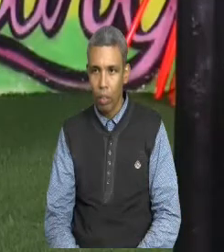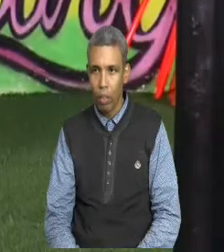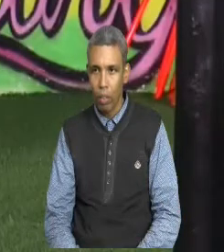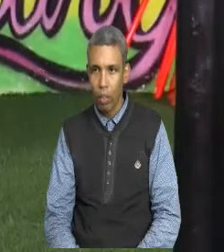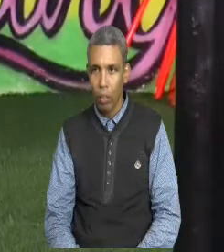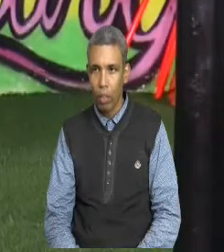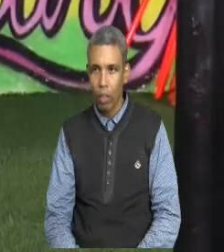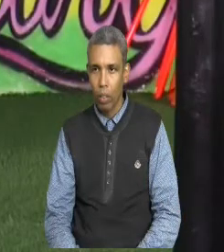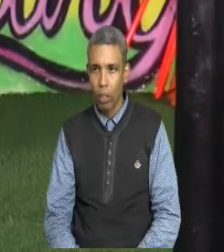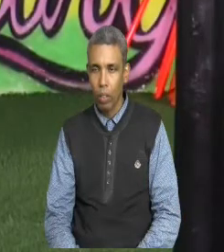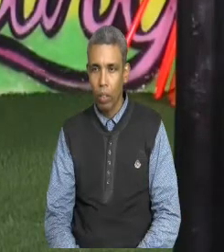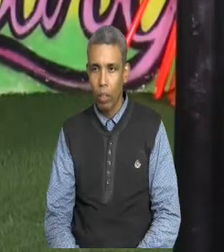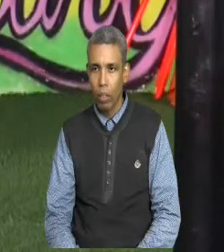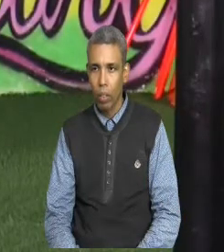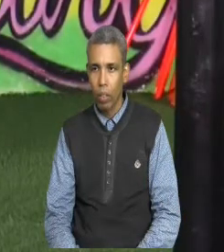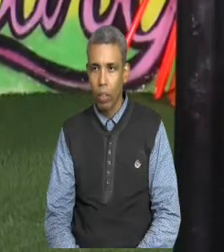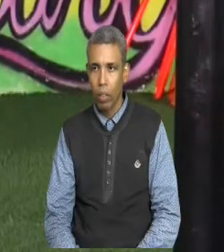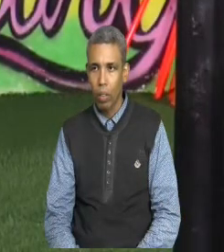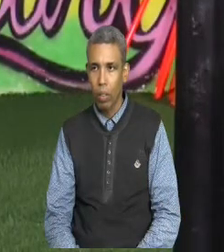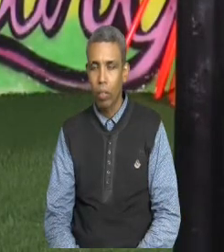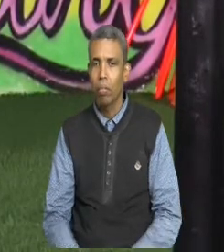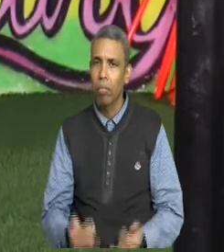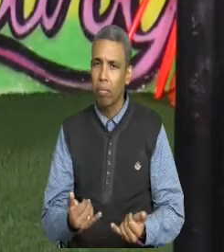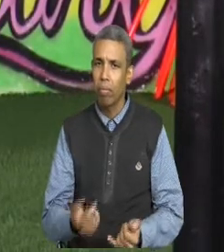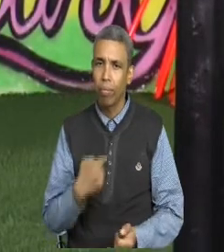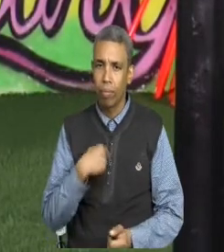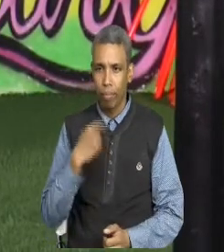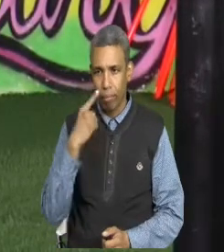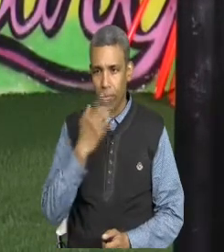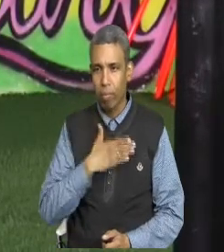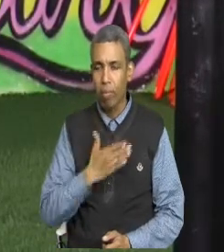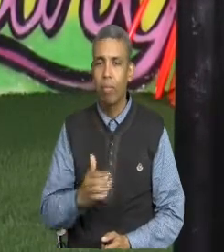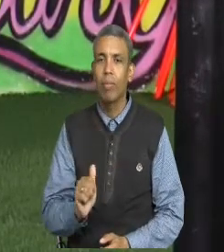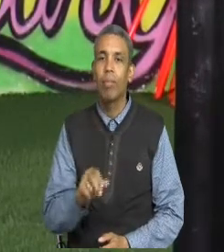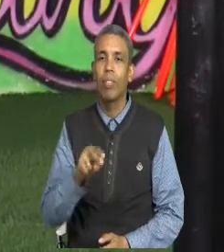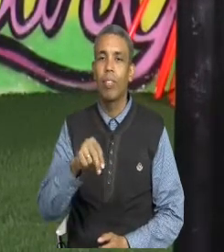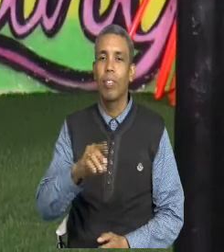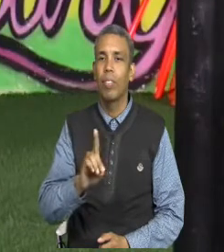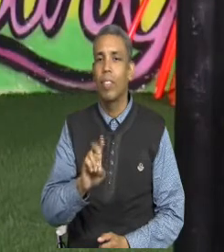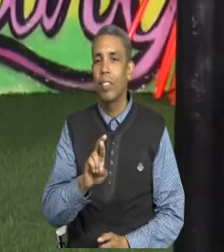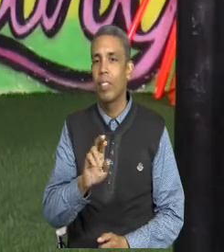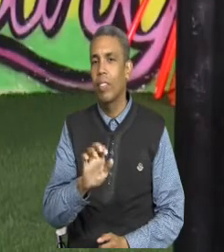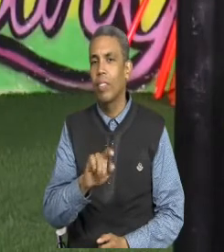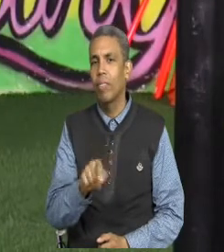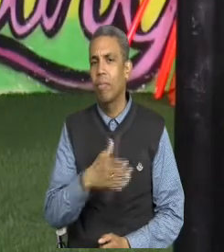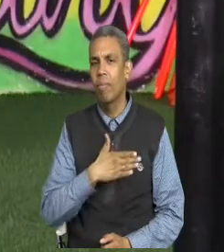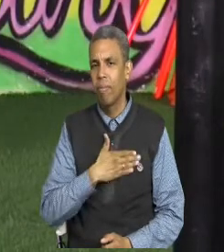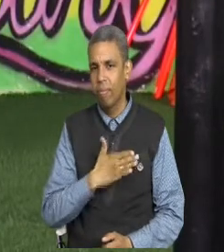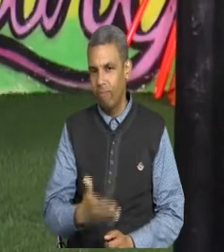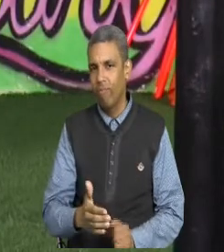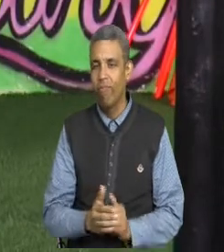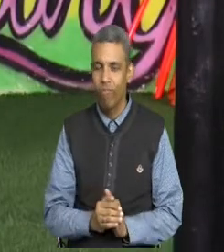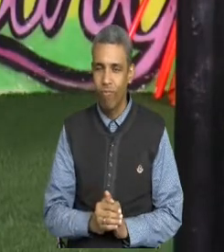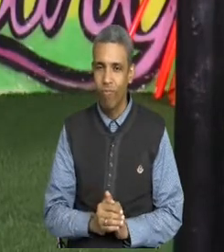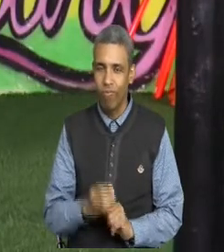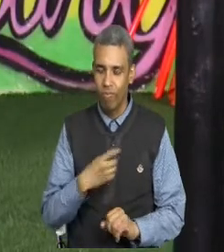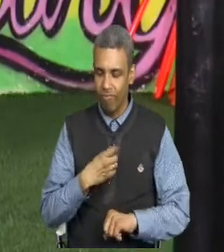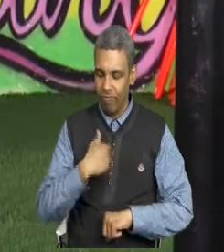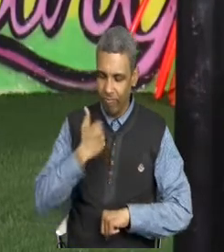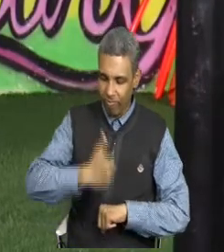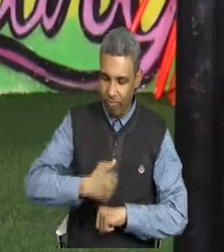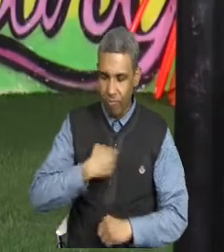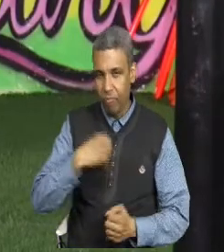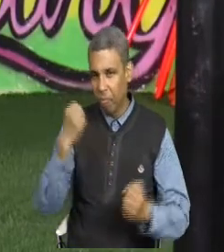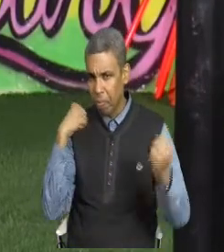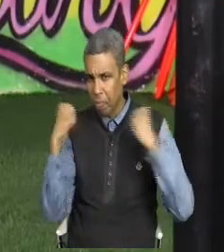buenos días, mis queridos televidentes. Les habla Andrés Urán de Zona Training 36, más que un gym, una familia. El centro deportivo que busca cambiar su estilo de